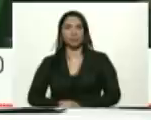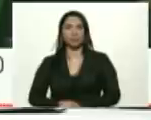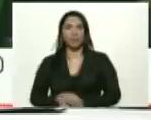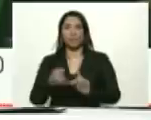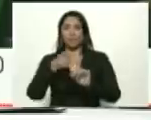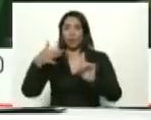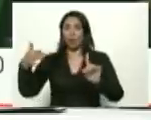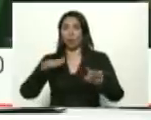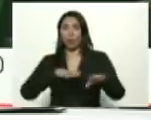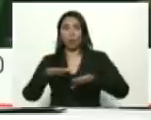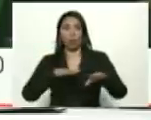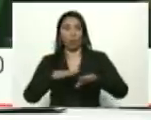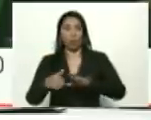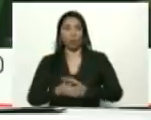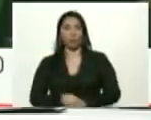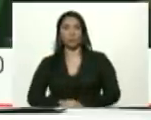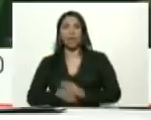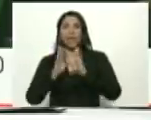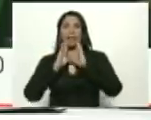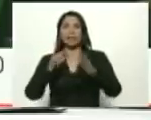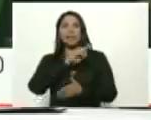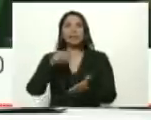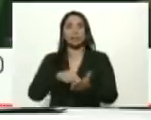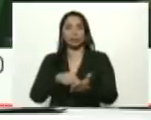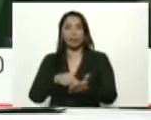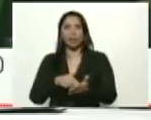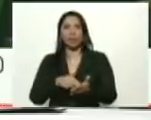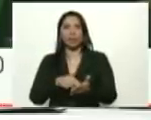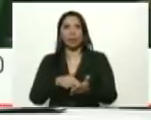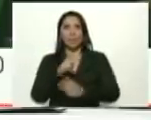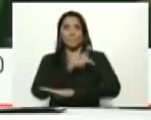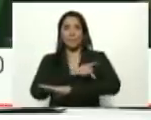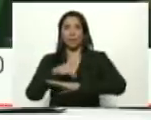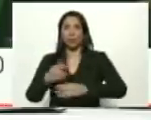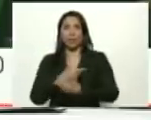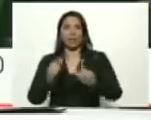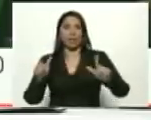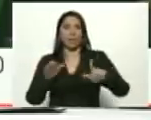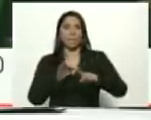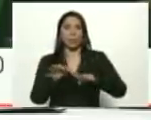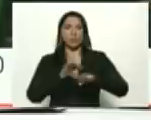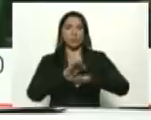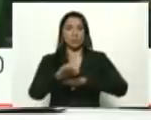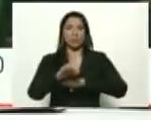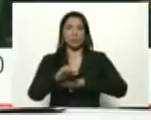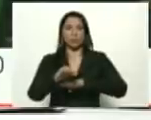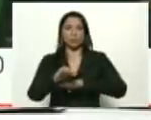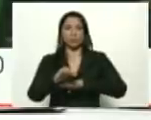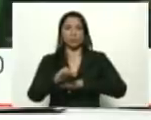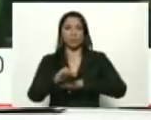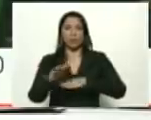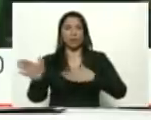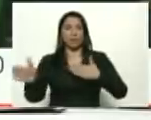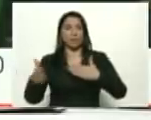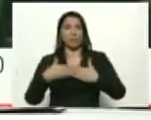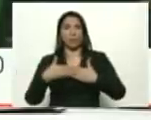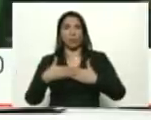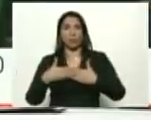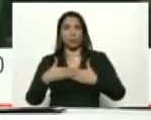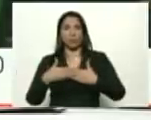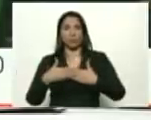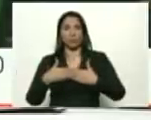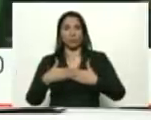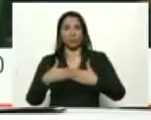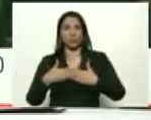cereales de COGEDE, carretera nacional Las Vegas, Lagunita, Parroquia Libertad, municipio Ricaurte, en el cierre del